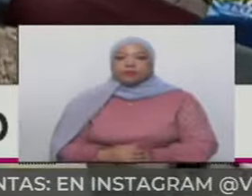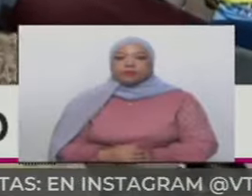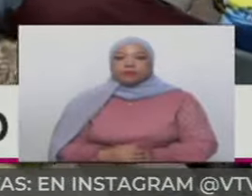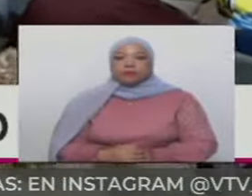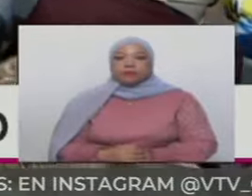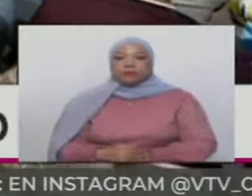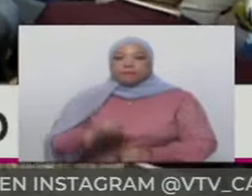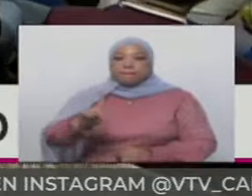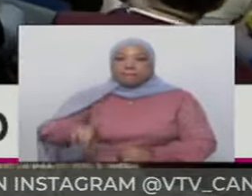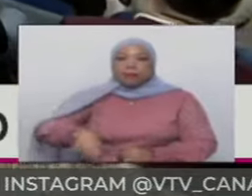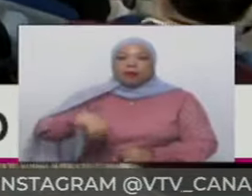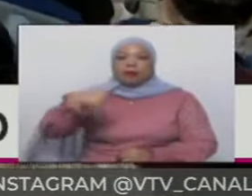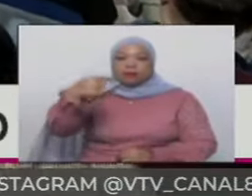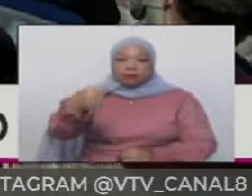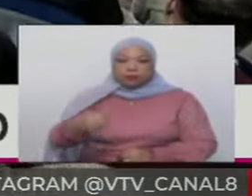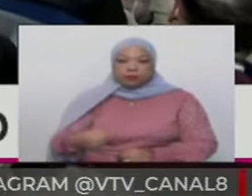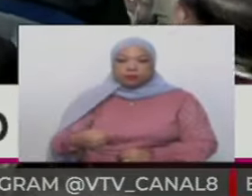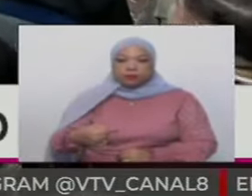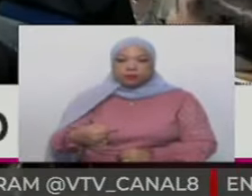Y mañana,